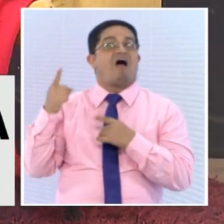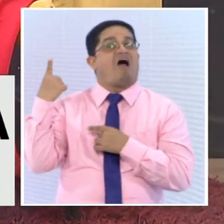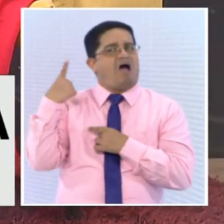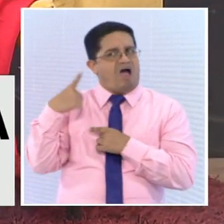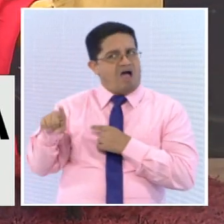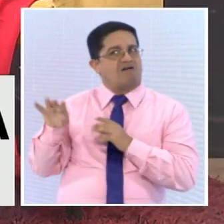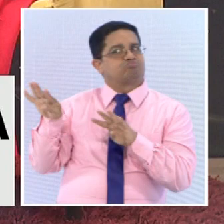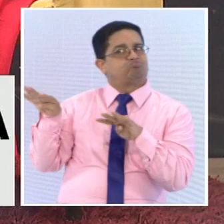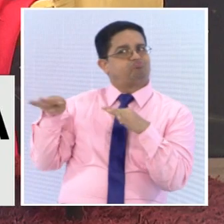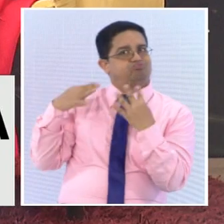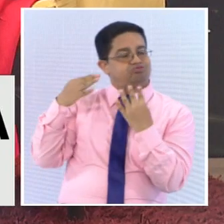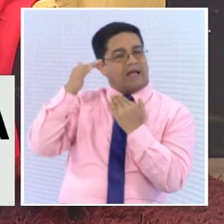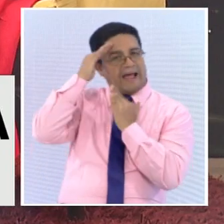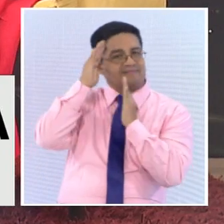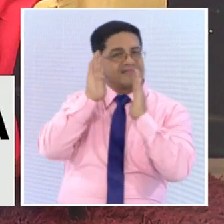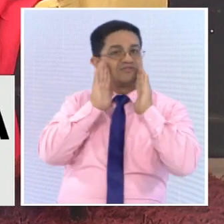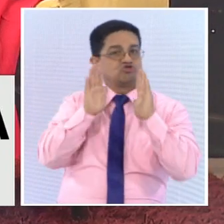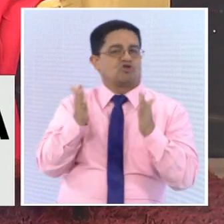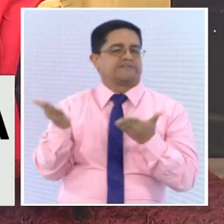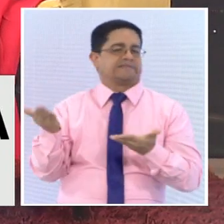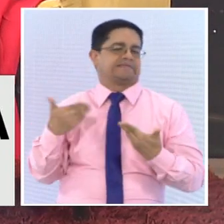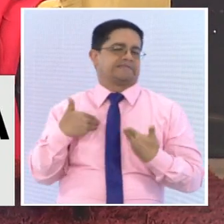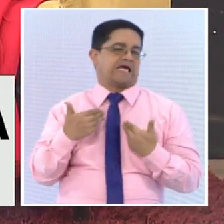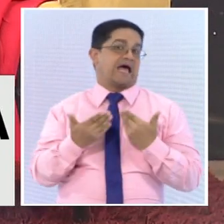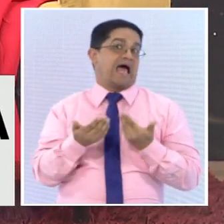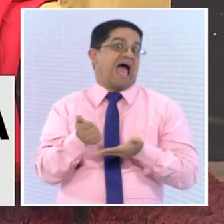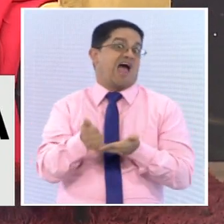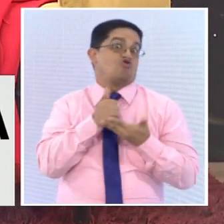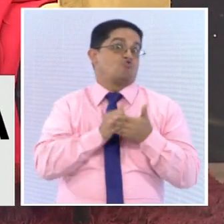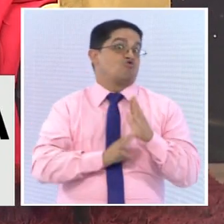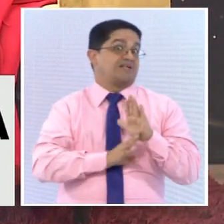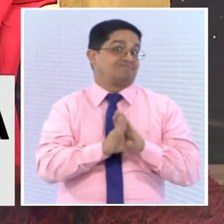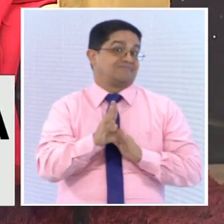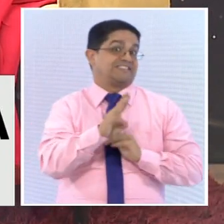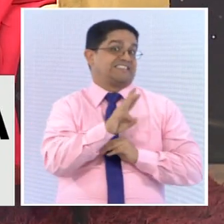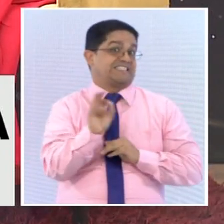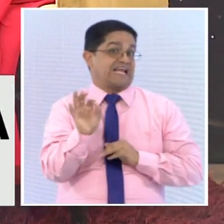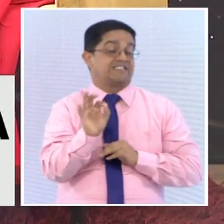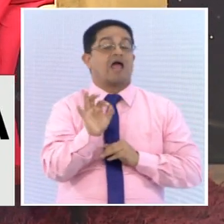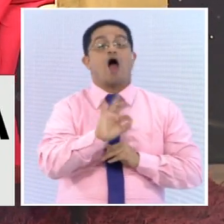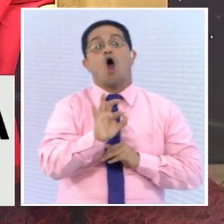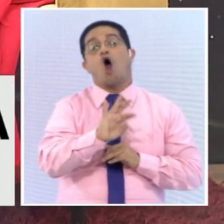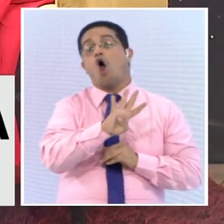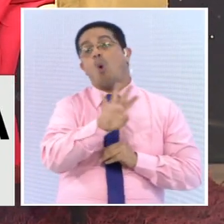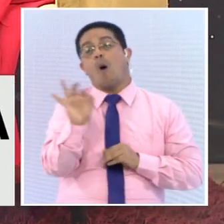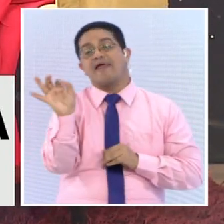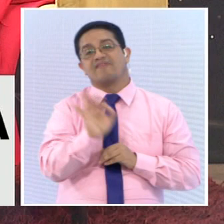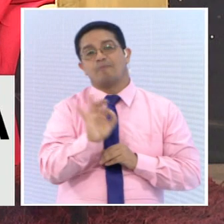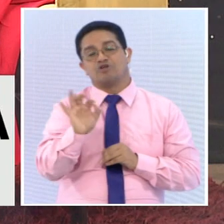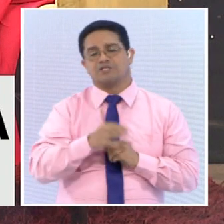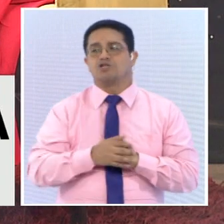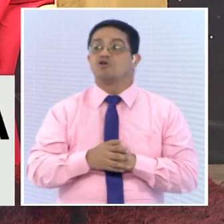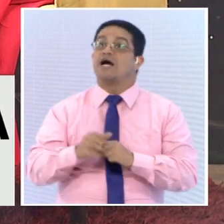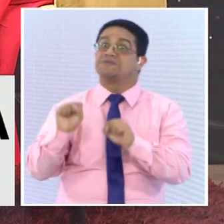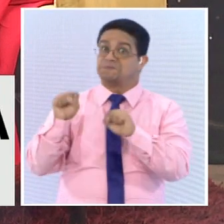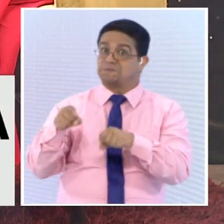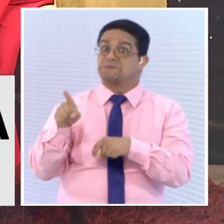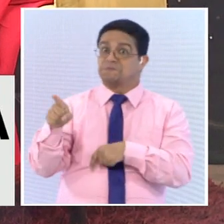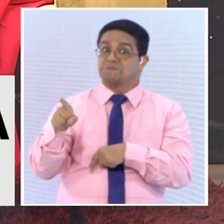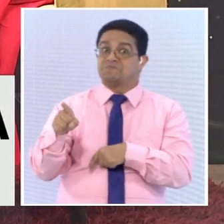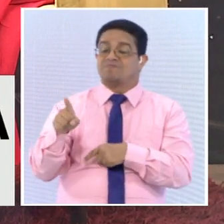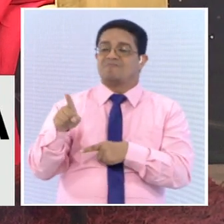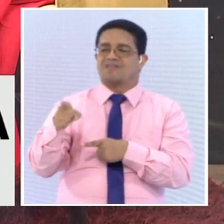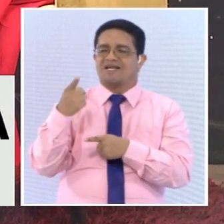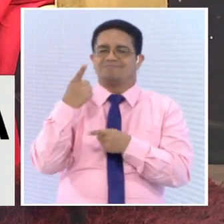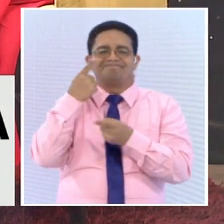como física, que puede dar en 30-40%, nada más con llamarlo. Por supuesto, tiene ese acompañamiento que es uno de los elementos diferenciadores